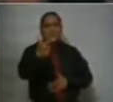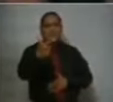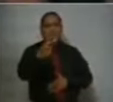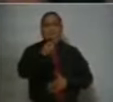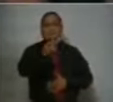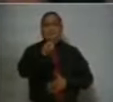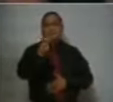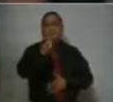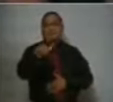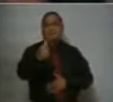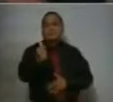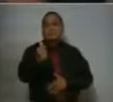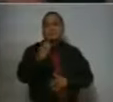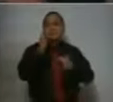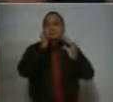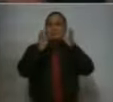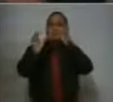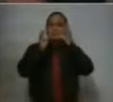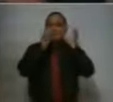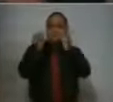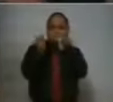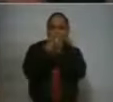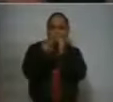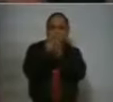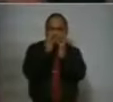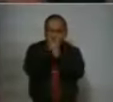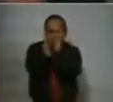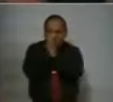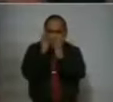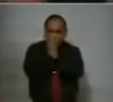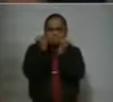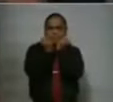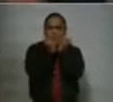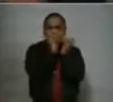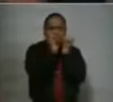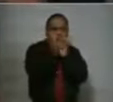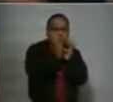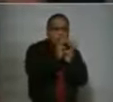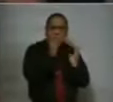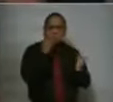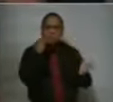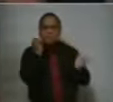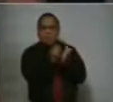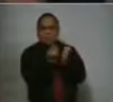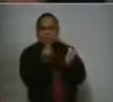bis. Interferencia de comunicaciones, revelación de comunicación reservada, intervención de comunicaciones privadas.